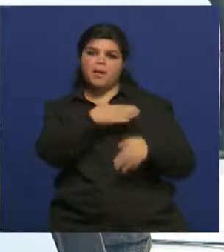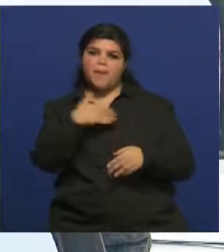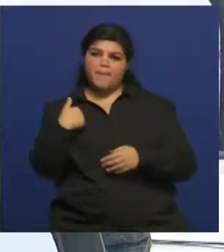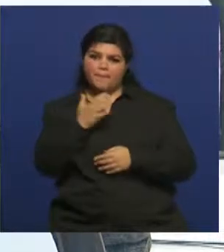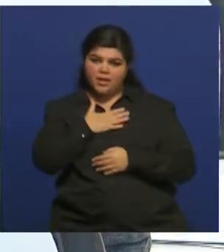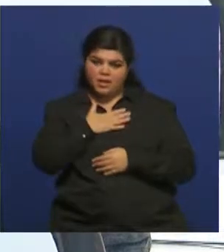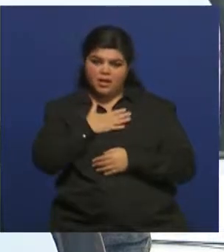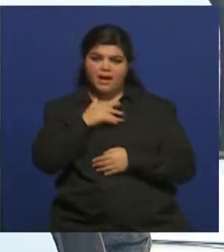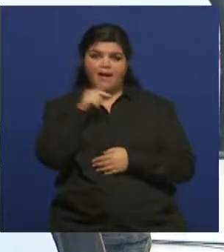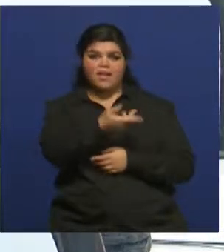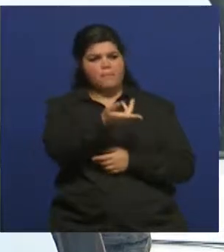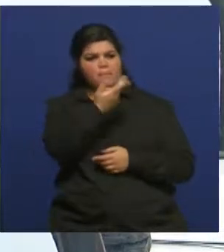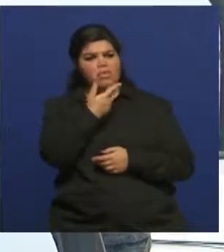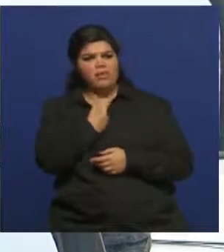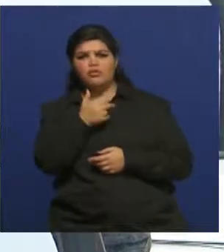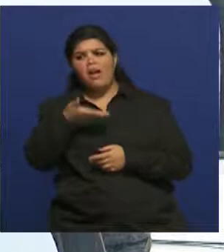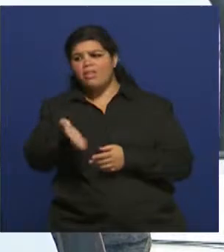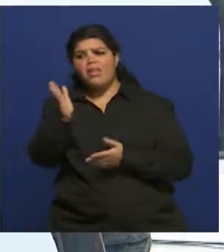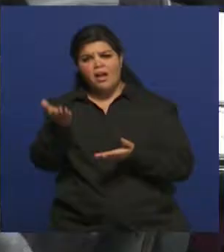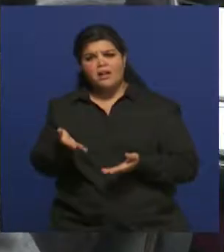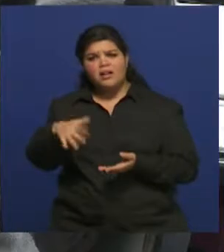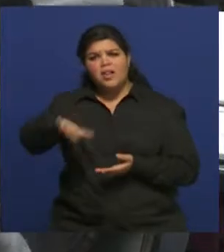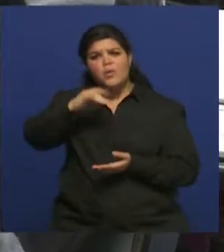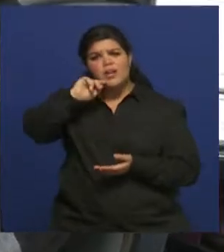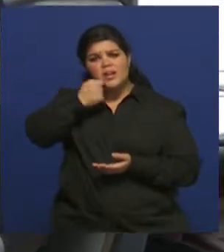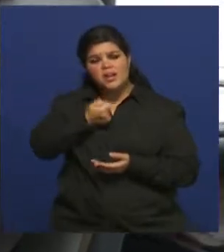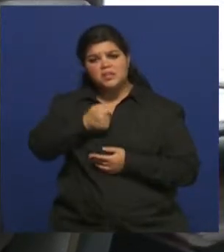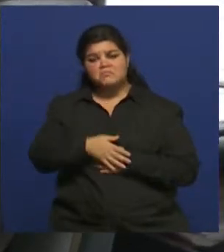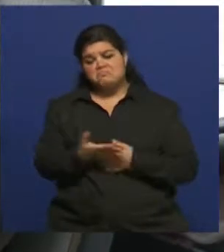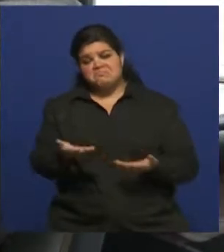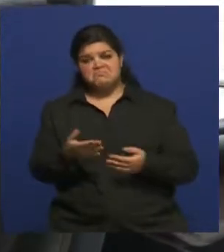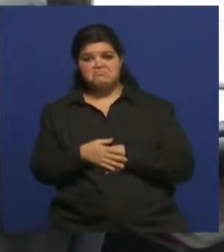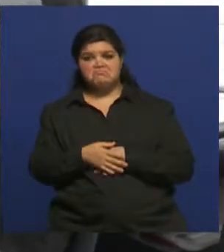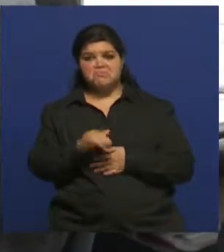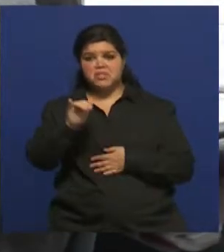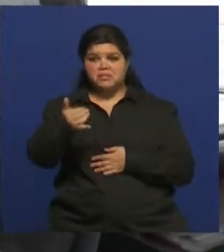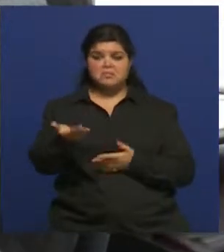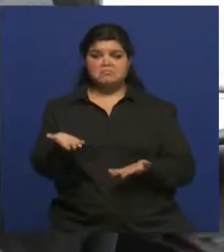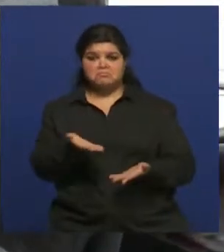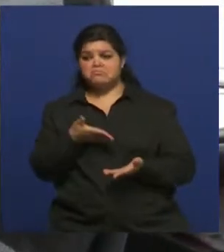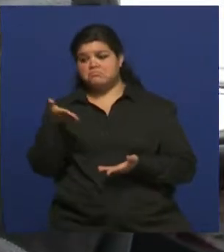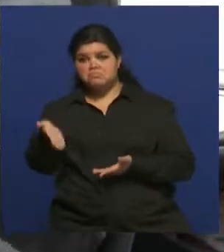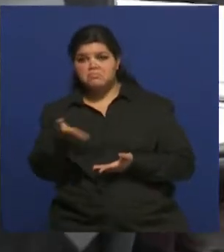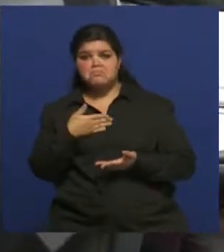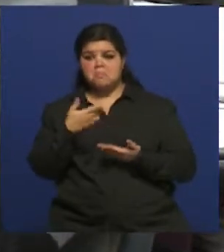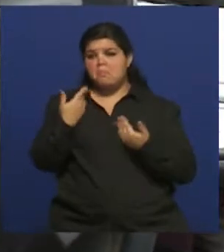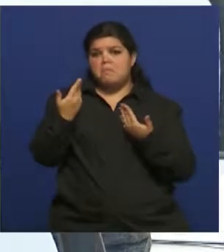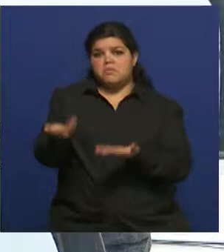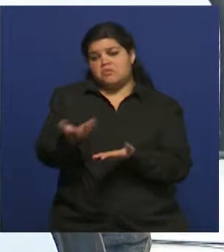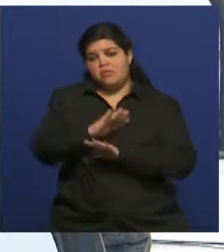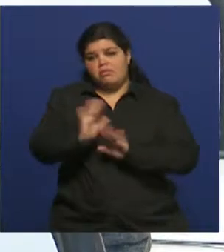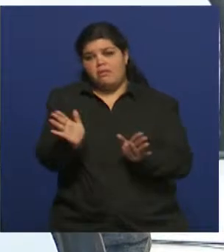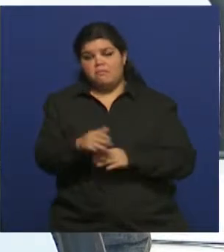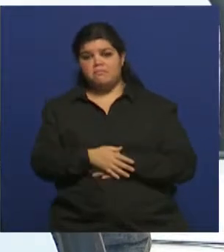que dijo que viniera, que era una zona linda. Y bueno, dije, vengo y me presento y listo.